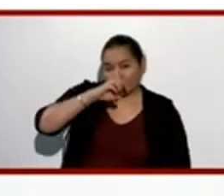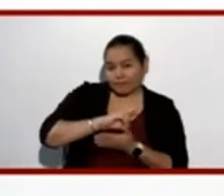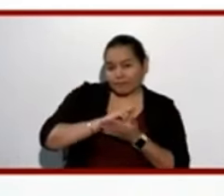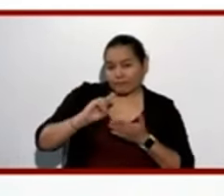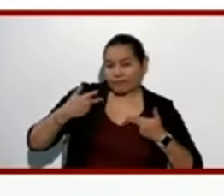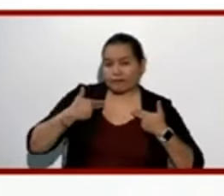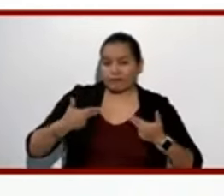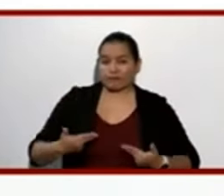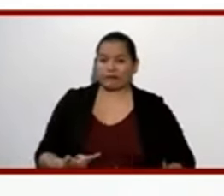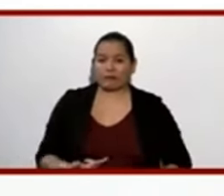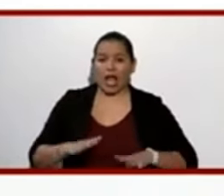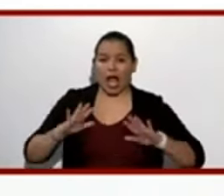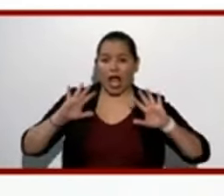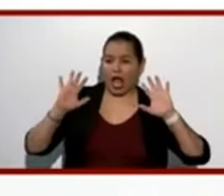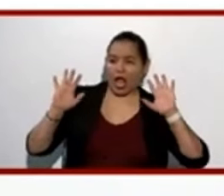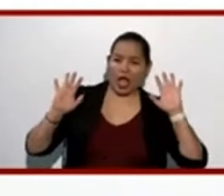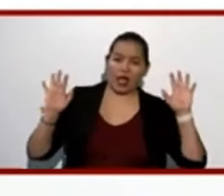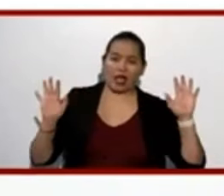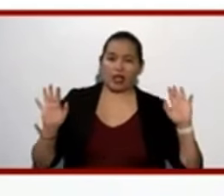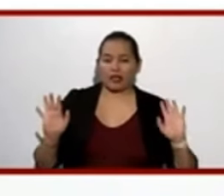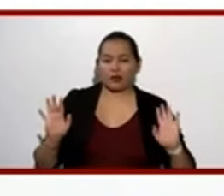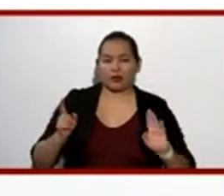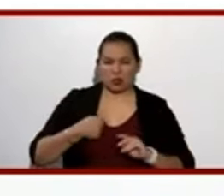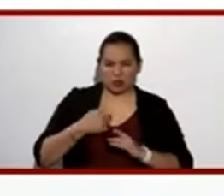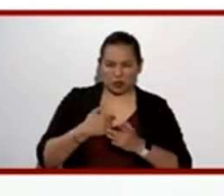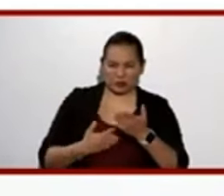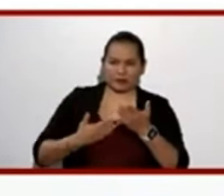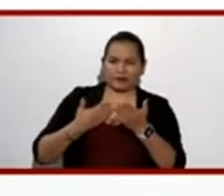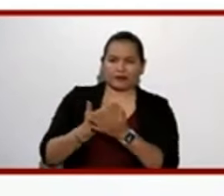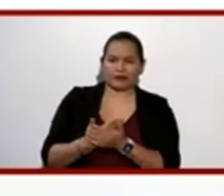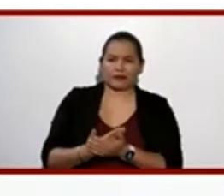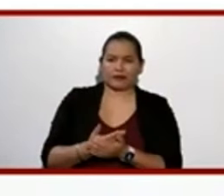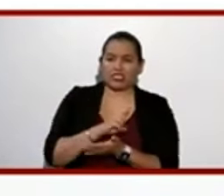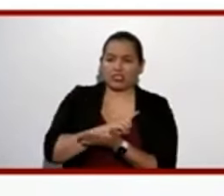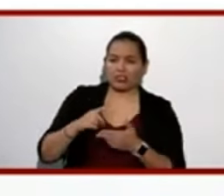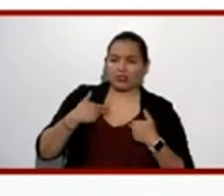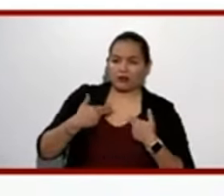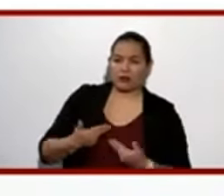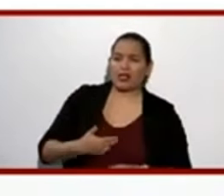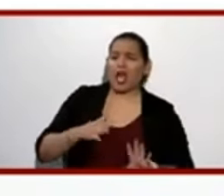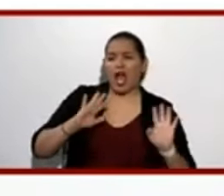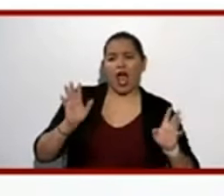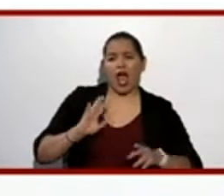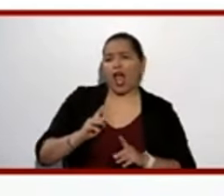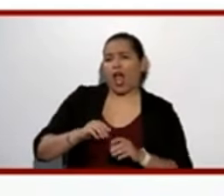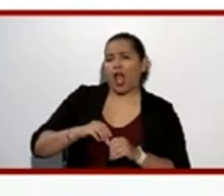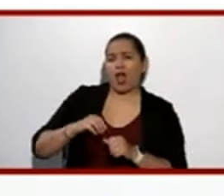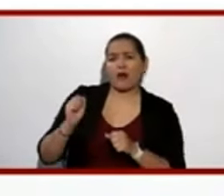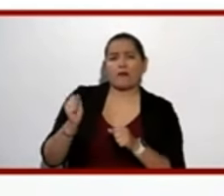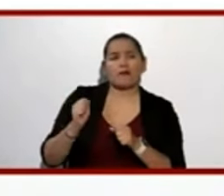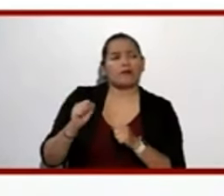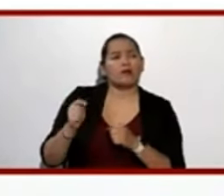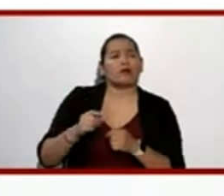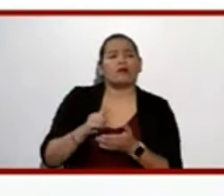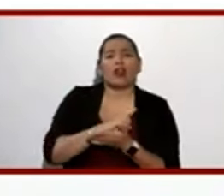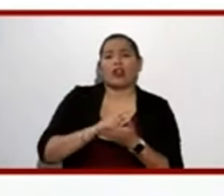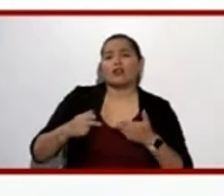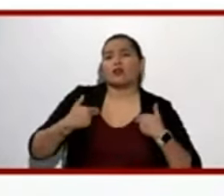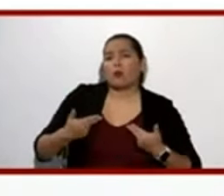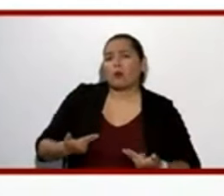humanos, luego cuando saqué la iniciativa, dijeron que estábamos violando los derechos humanos de los